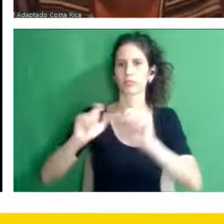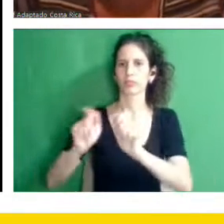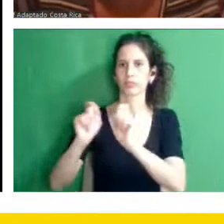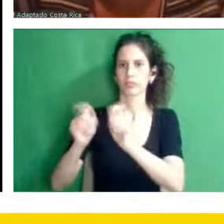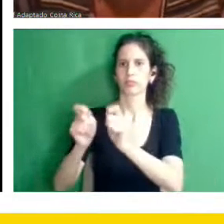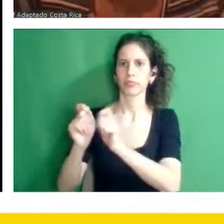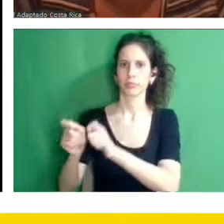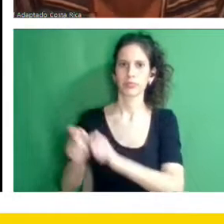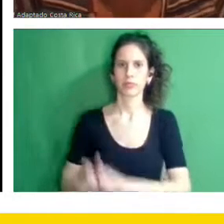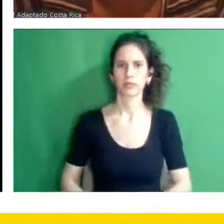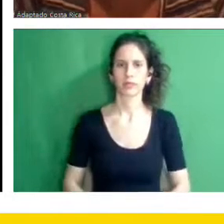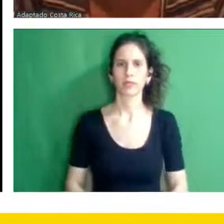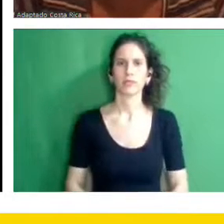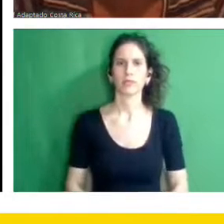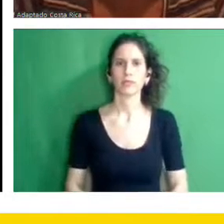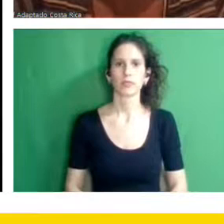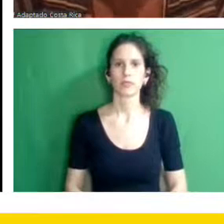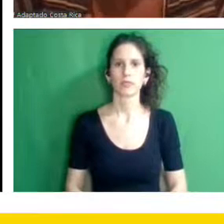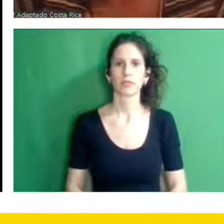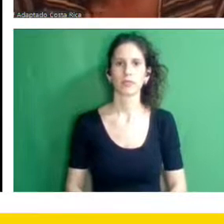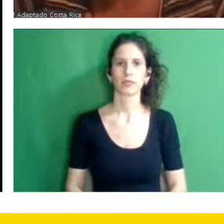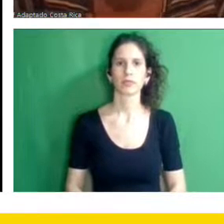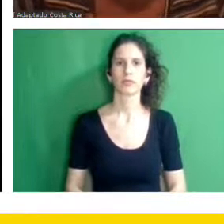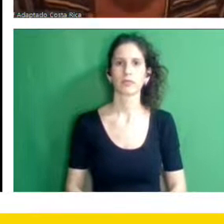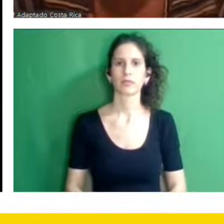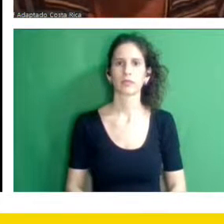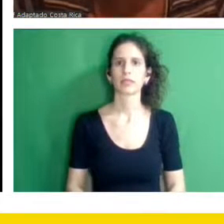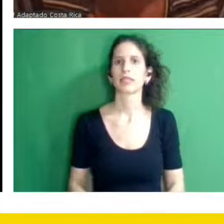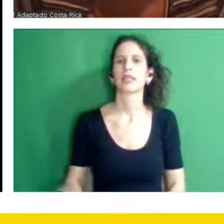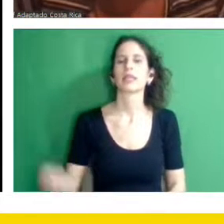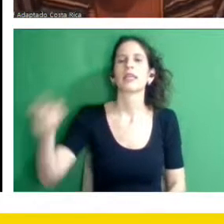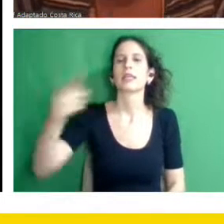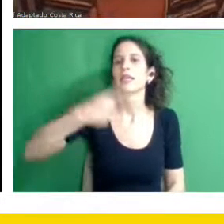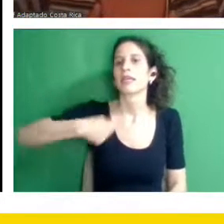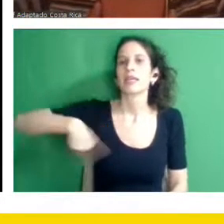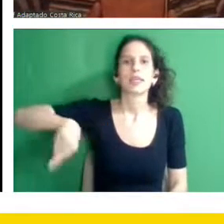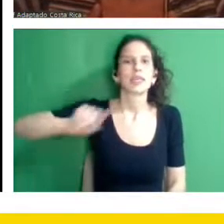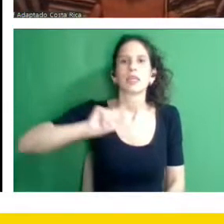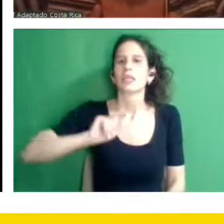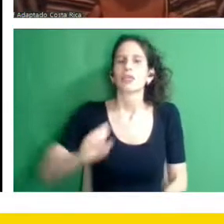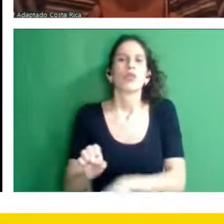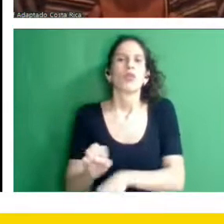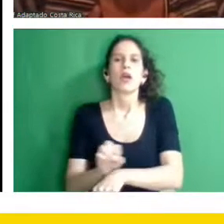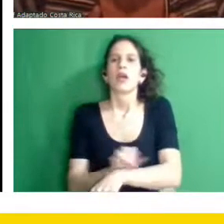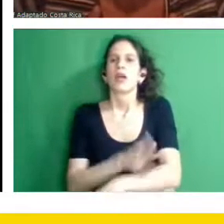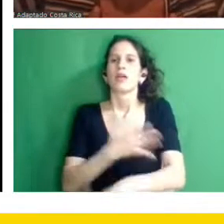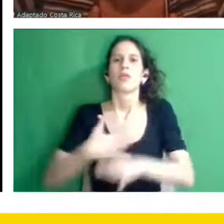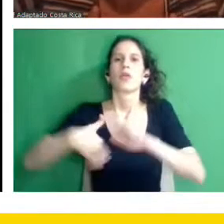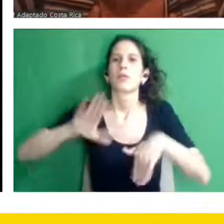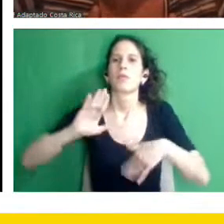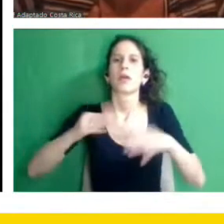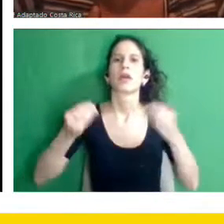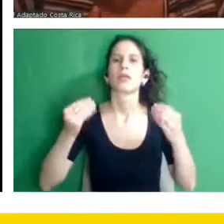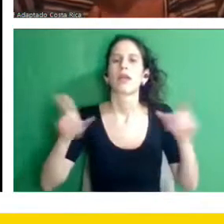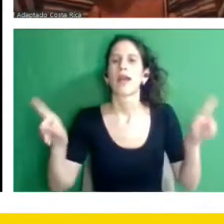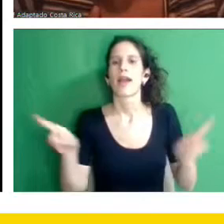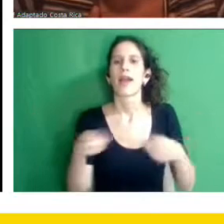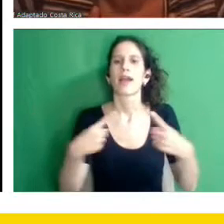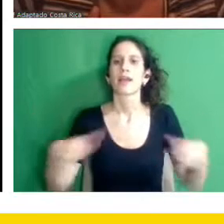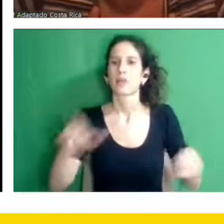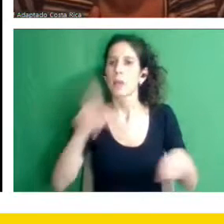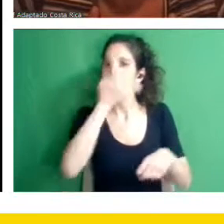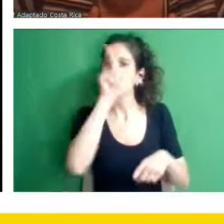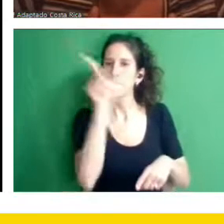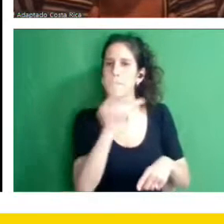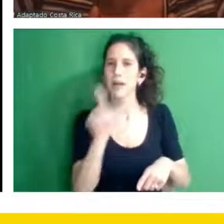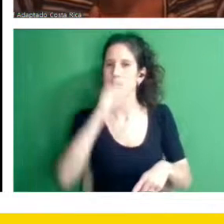la meta para el año pasado fue cantar el himno nacional. Y no hay nada más lindo para uno que ama su país que cantar el himno nacional en